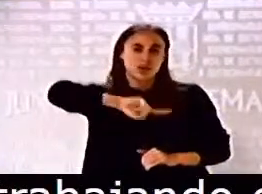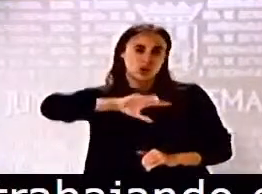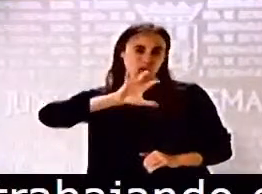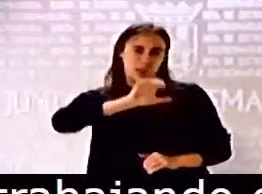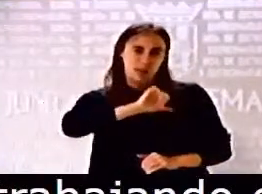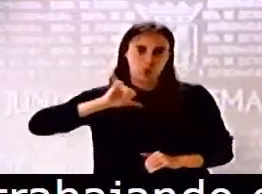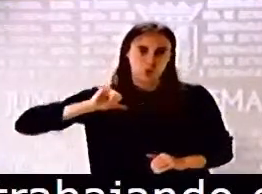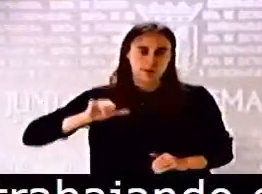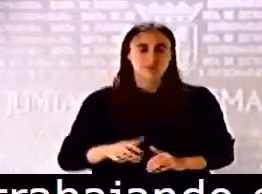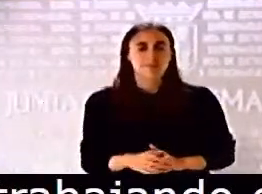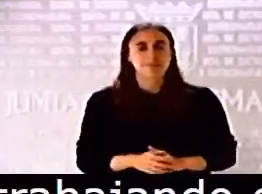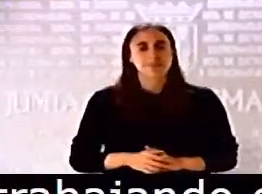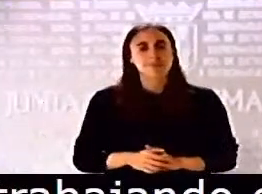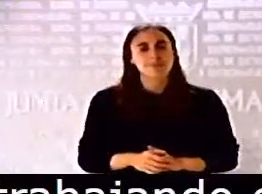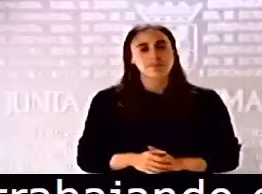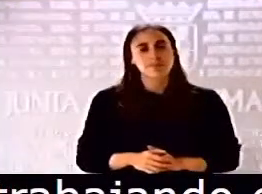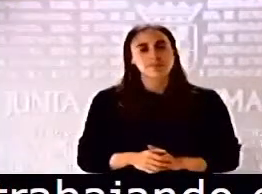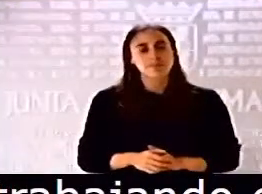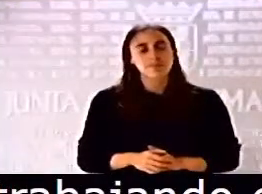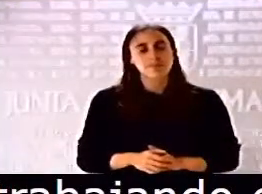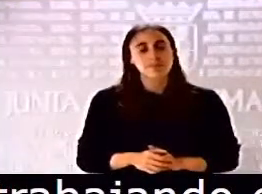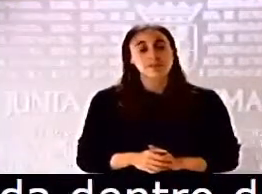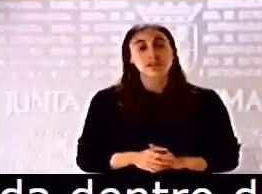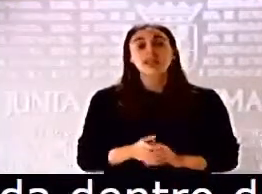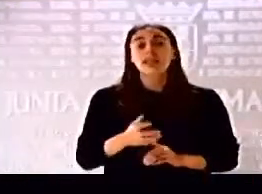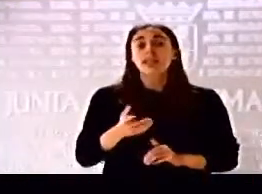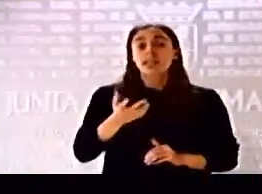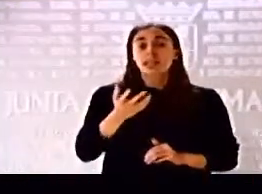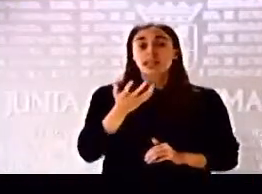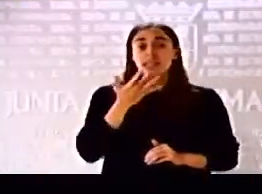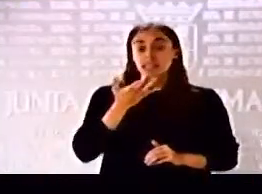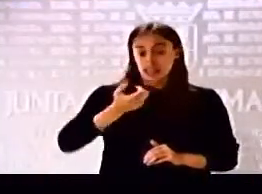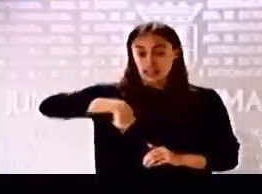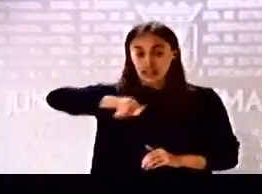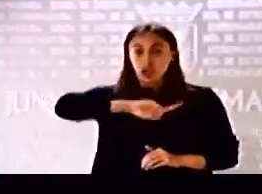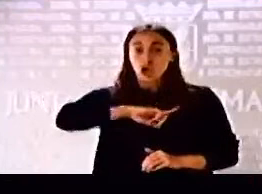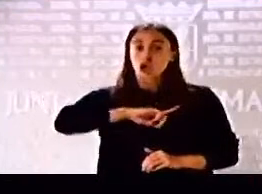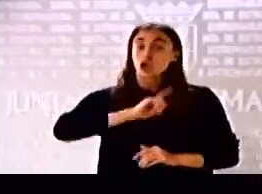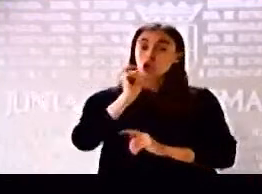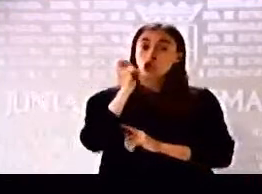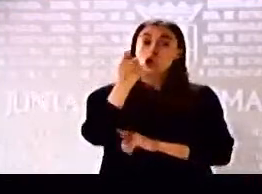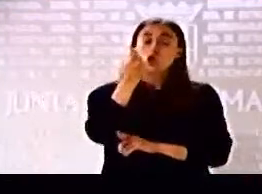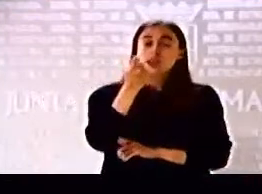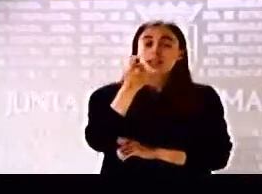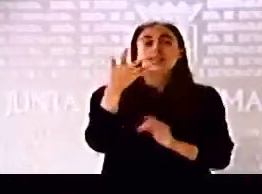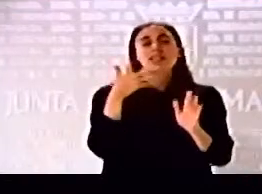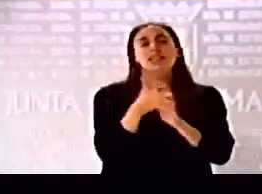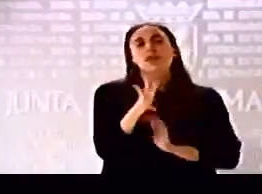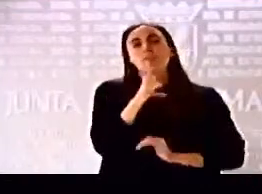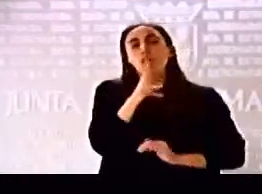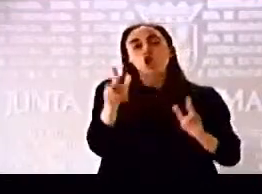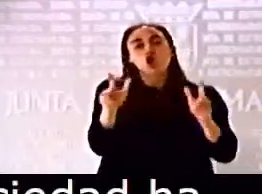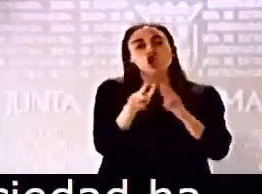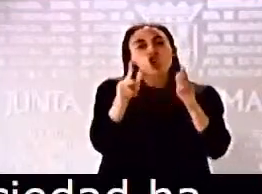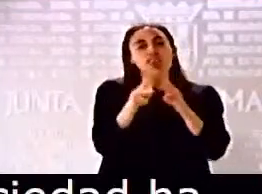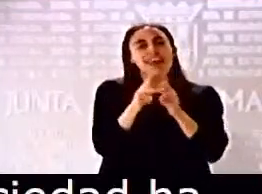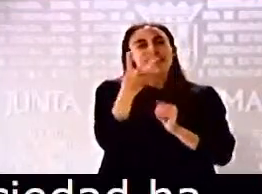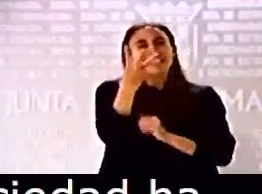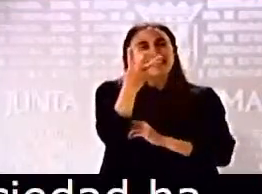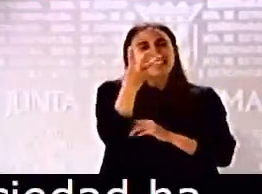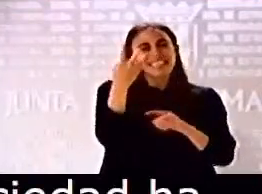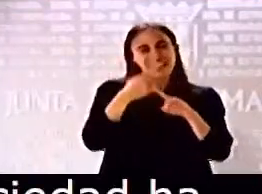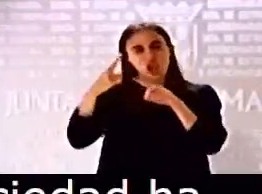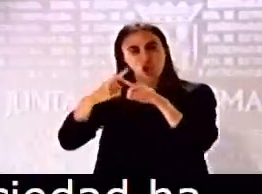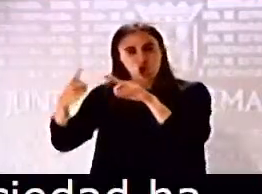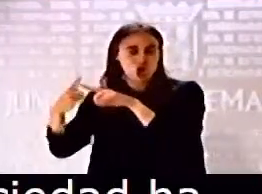comunidad. Si esto lo hemos conseguido es porque la sociedad ha respondido a los 3 elementos que